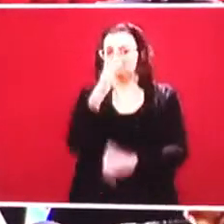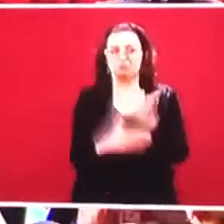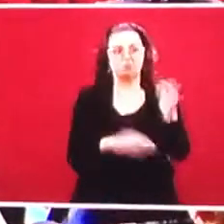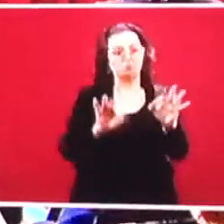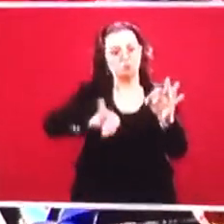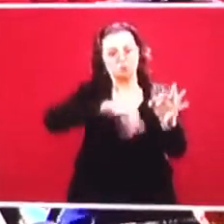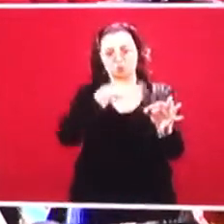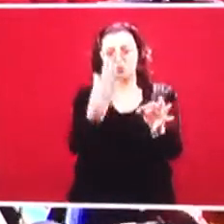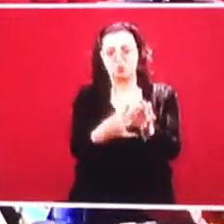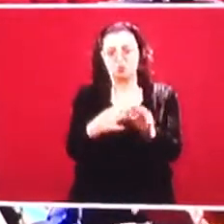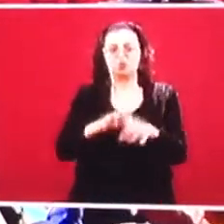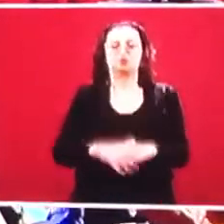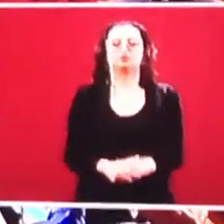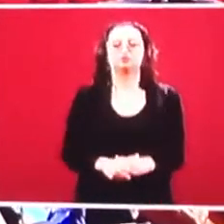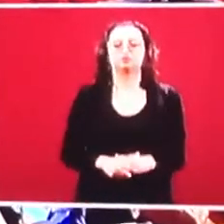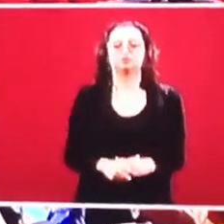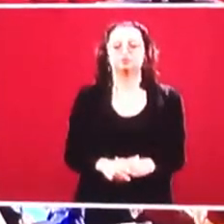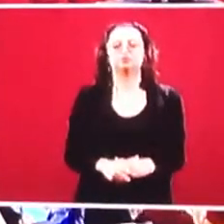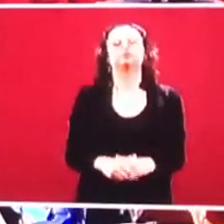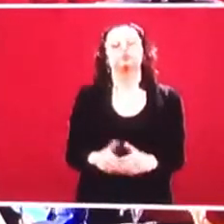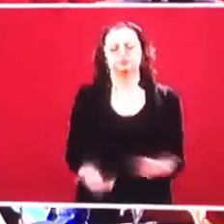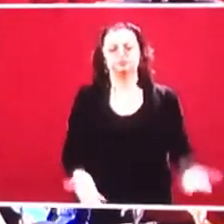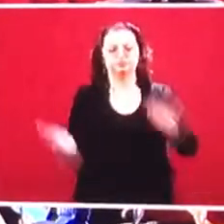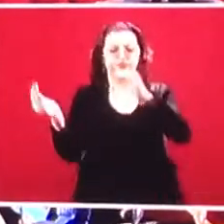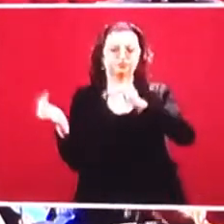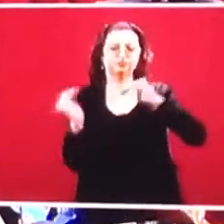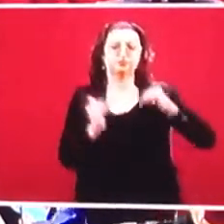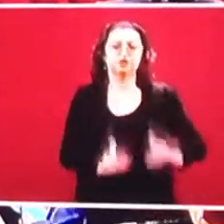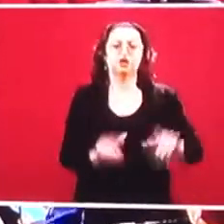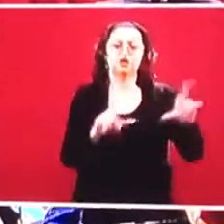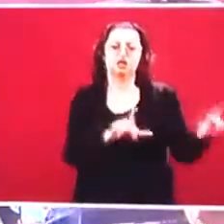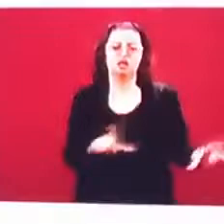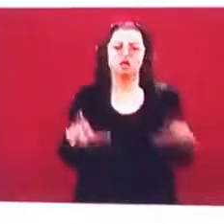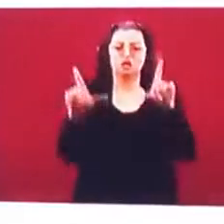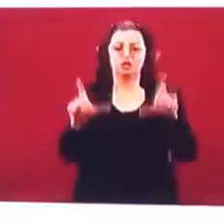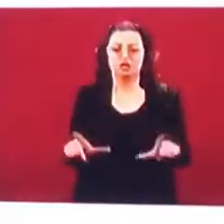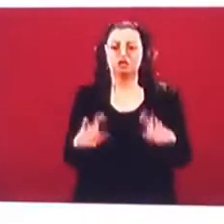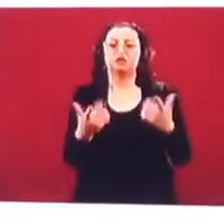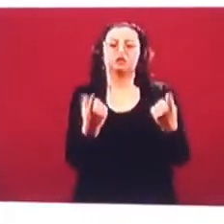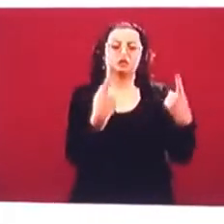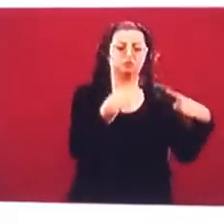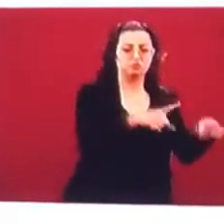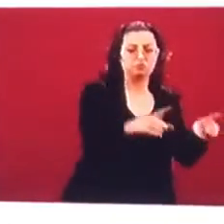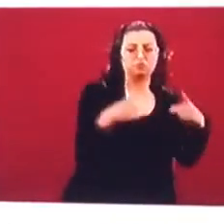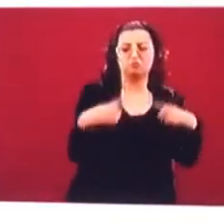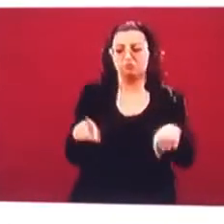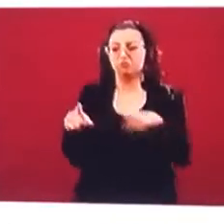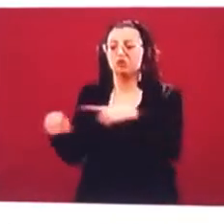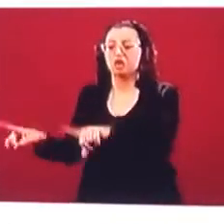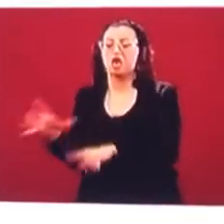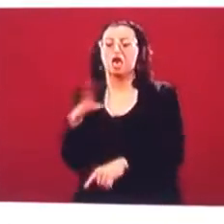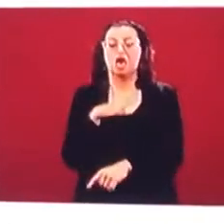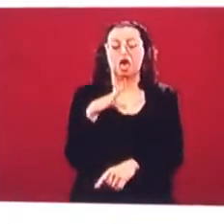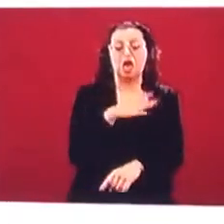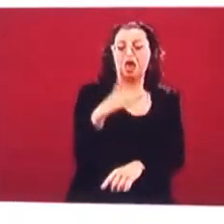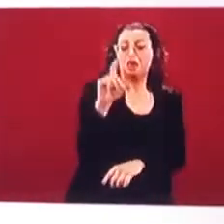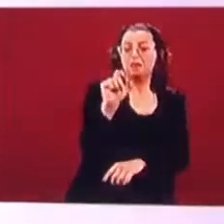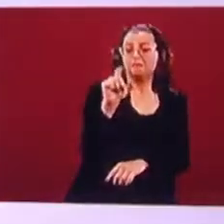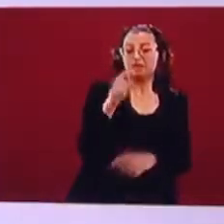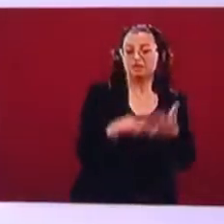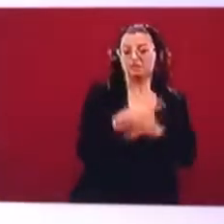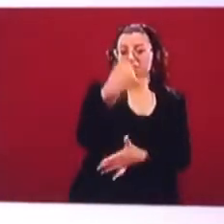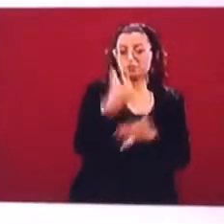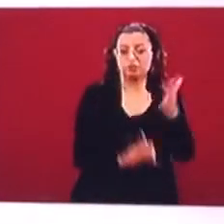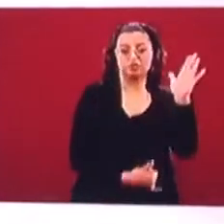acciones tardías, así entre comillas, en el combate a esta pandemia. Las razones de ella y sus invitados eran la de culpar al